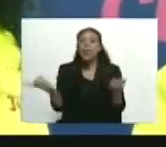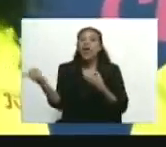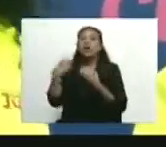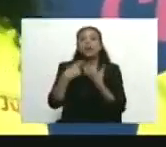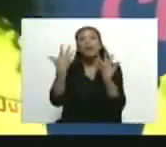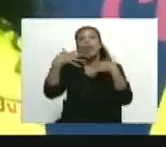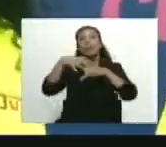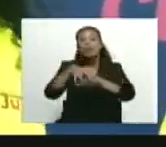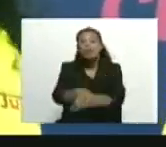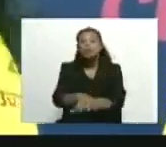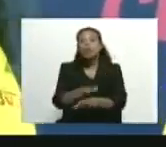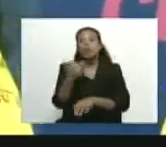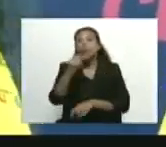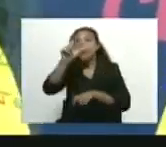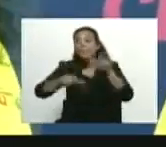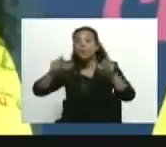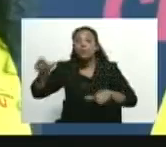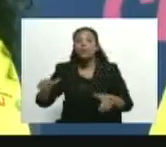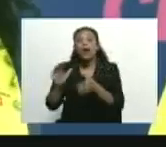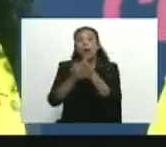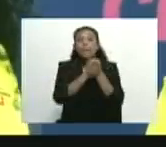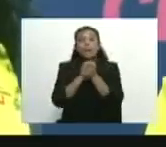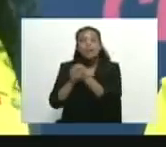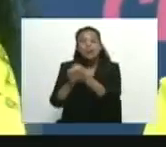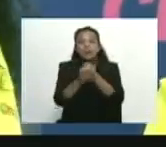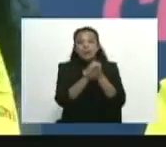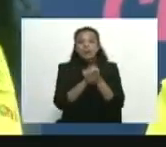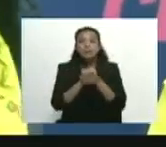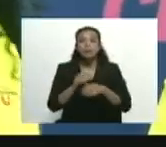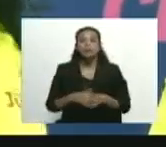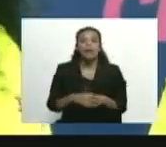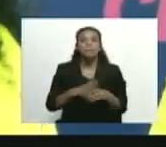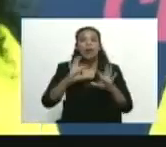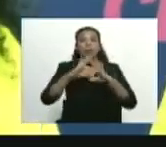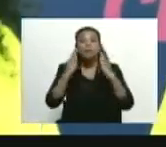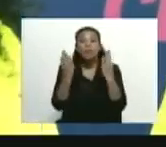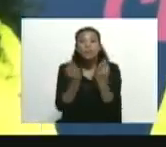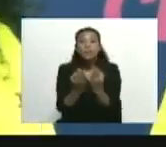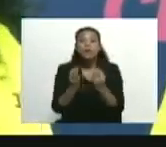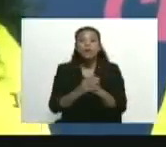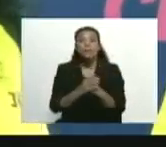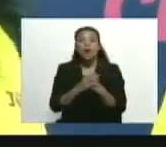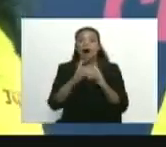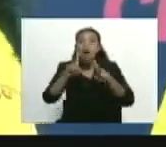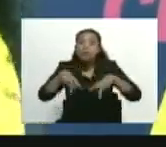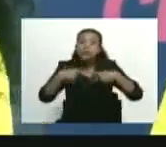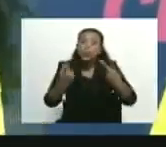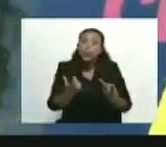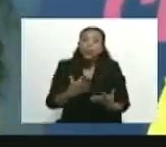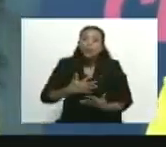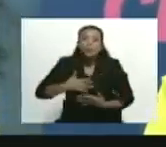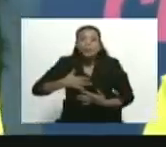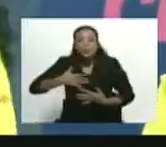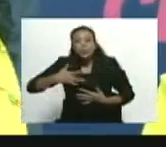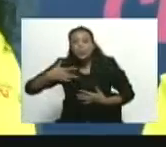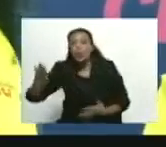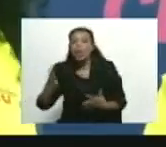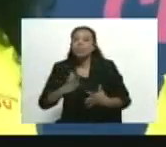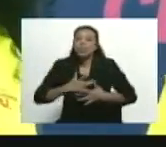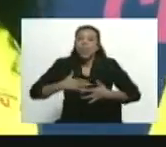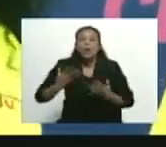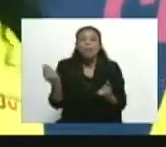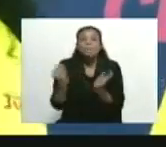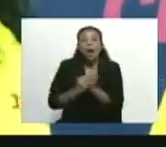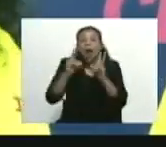inclusión, para el compañerismo, para integrar la familia, para renovar nuestra espiritualidad y